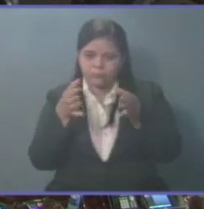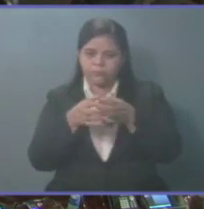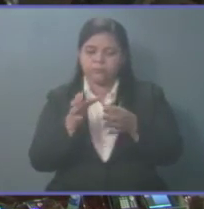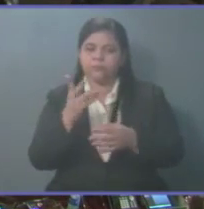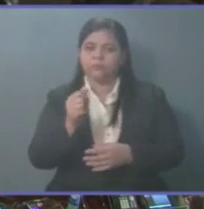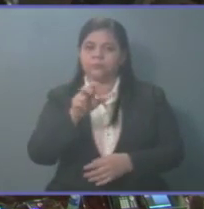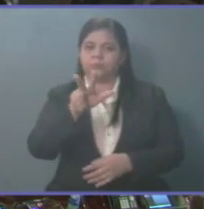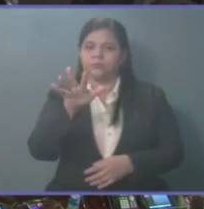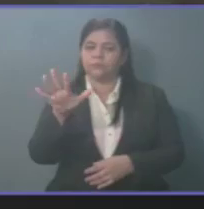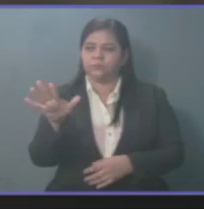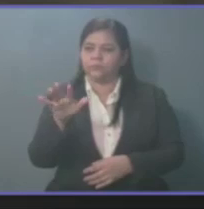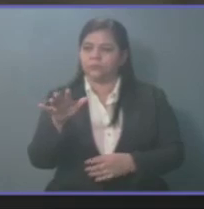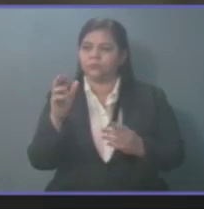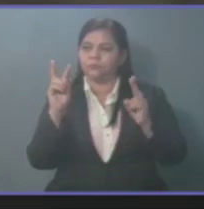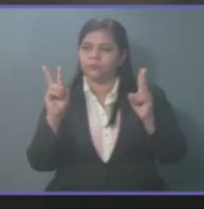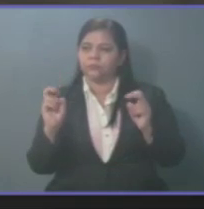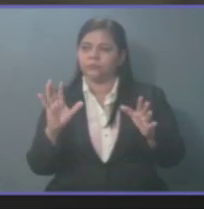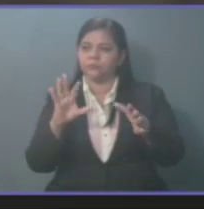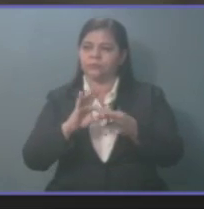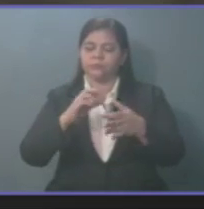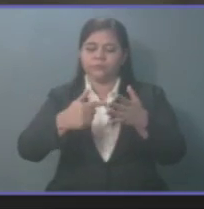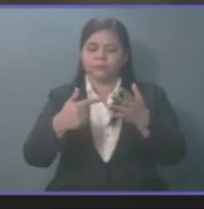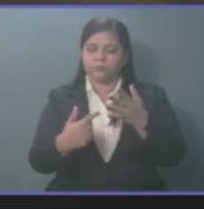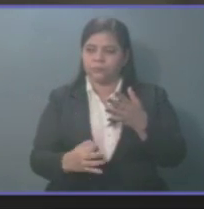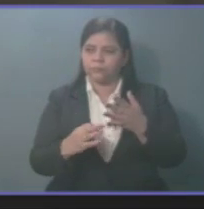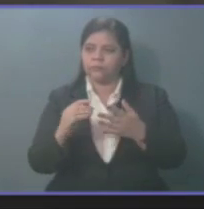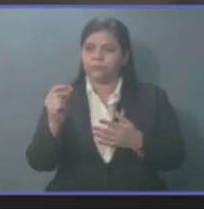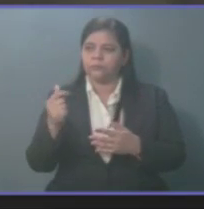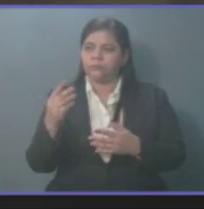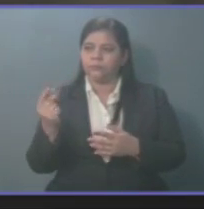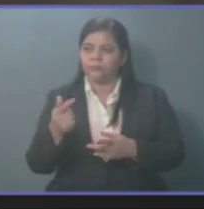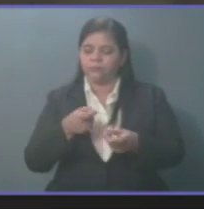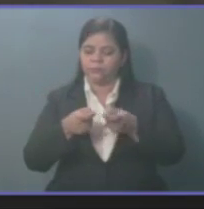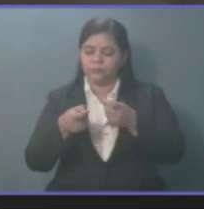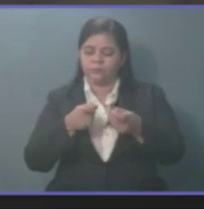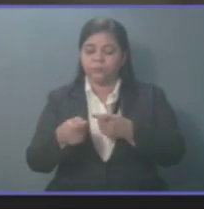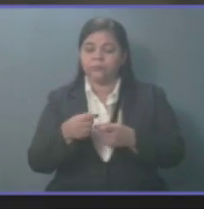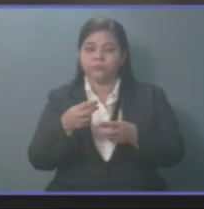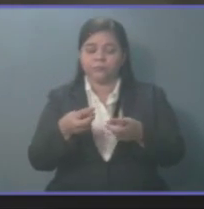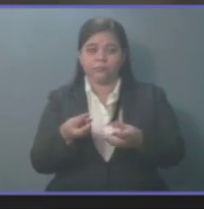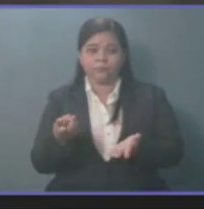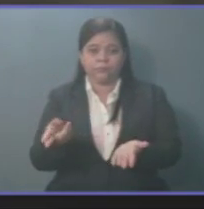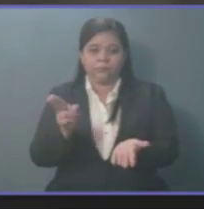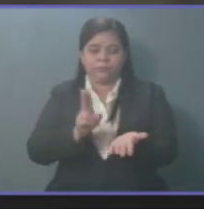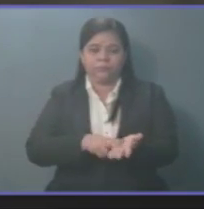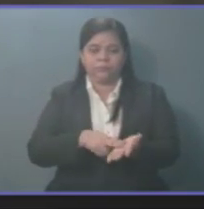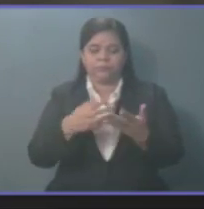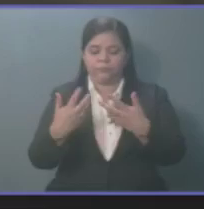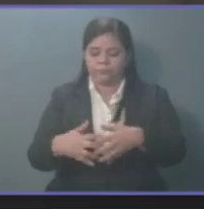35, que tiene que ver con la ley transitoria para la regulación de matrículas de empresas y